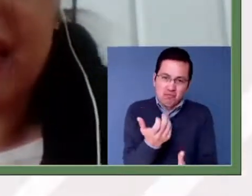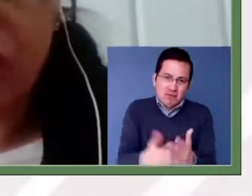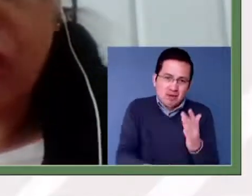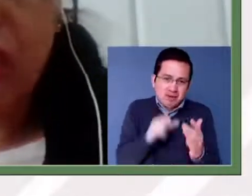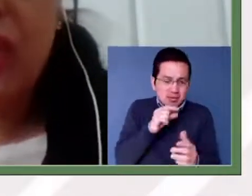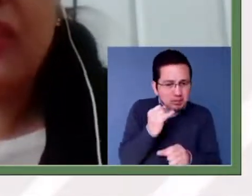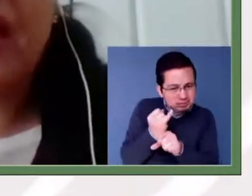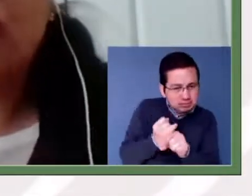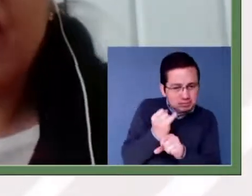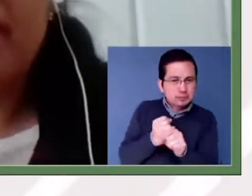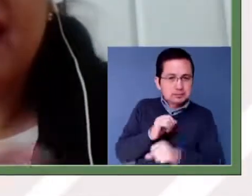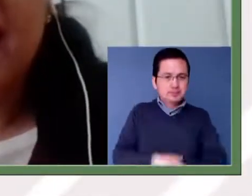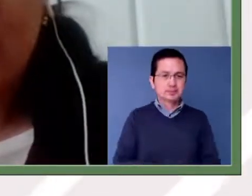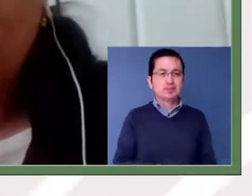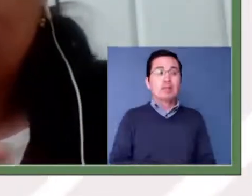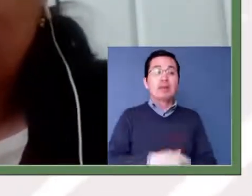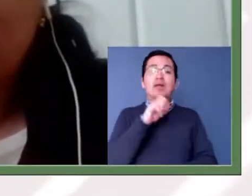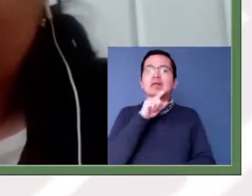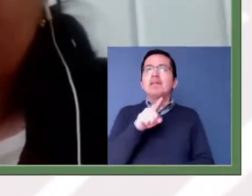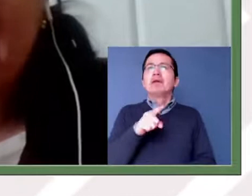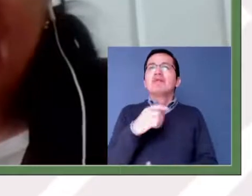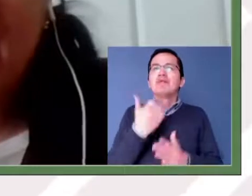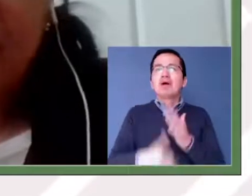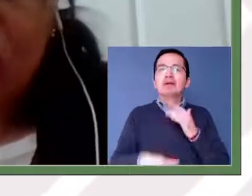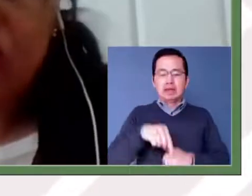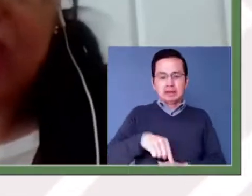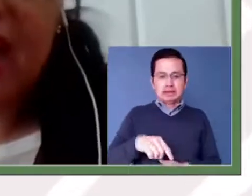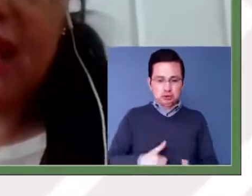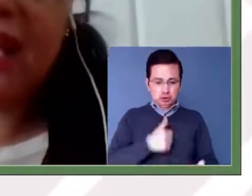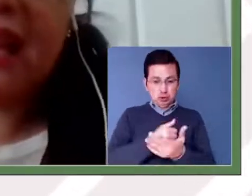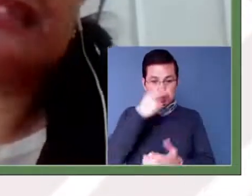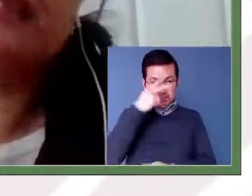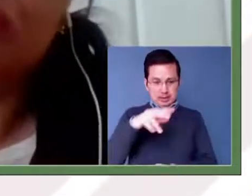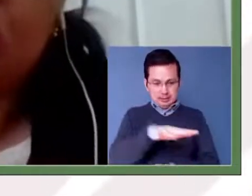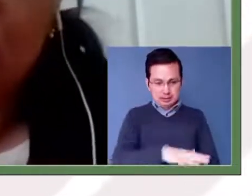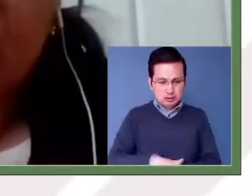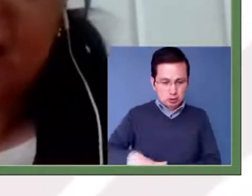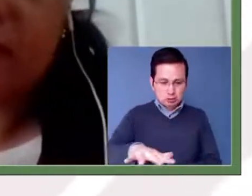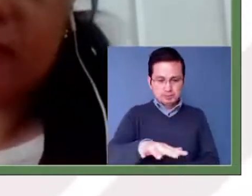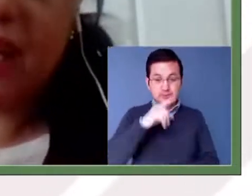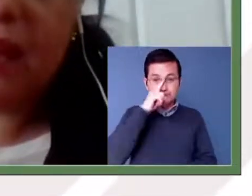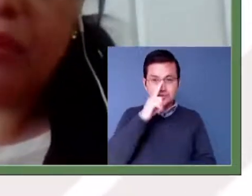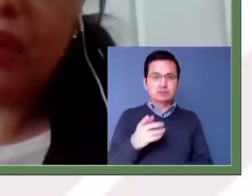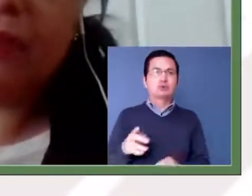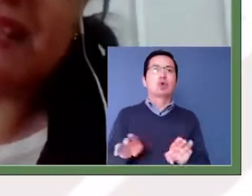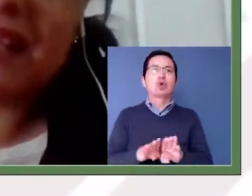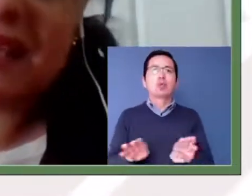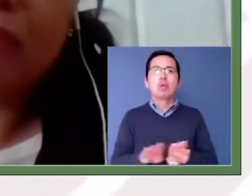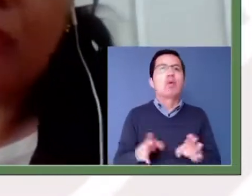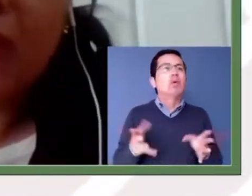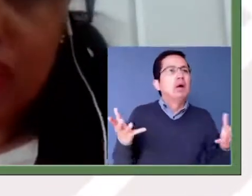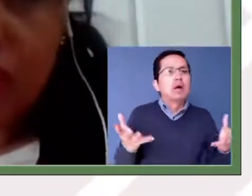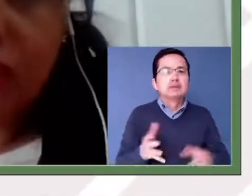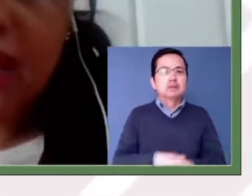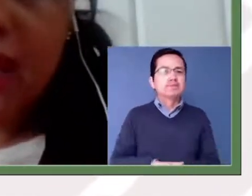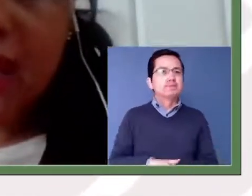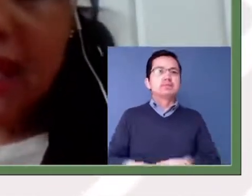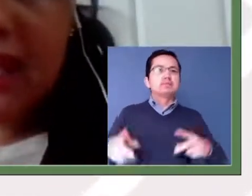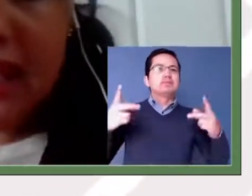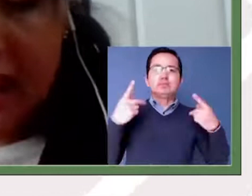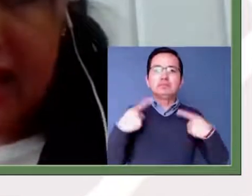de México de alguna manera hubo cambios en la distribución de la presencia de